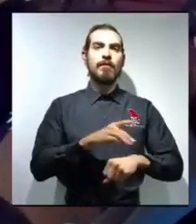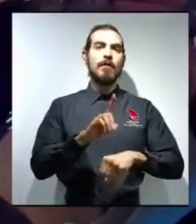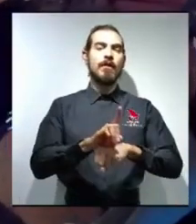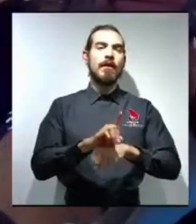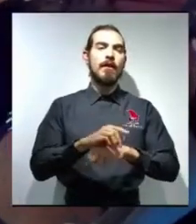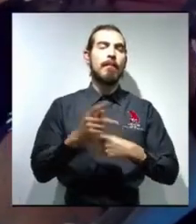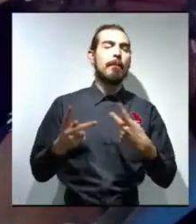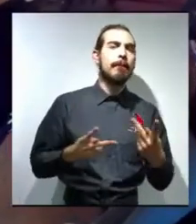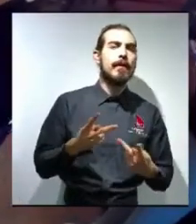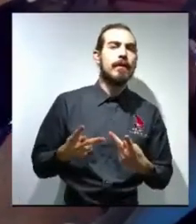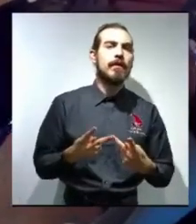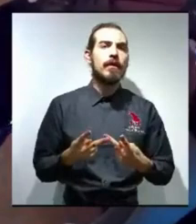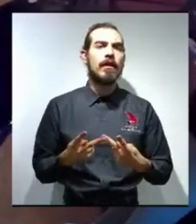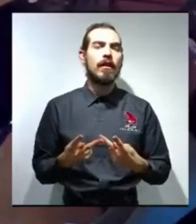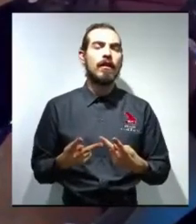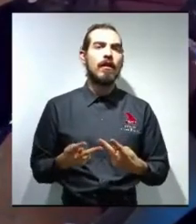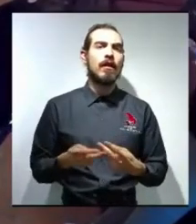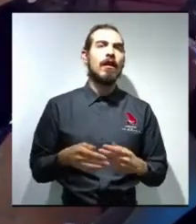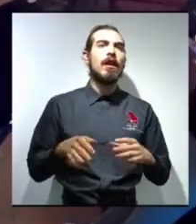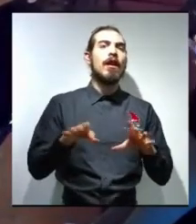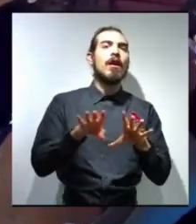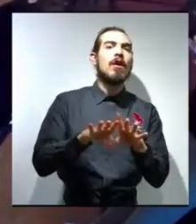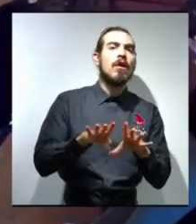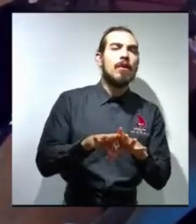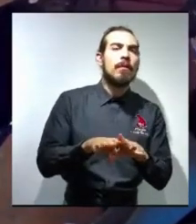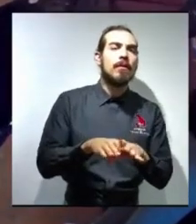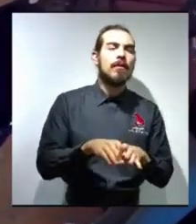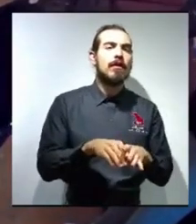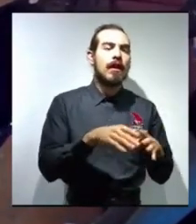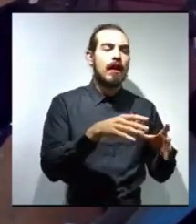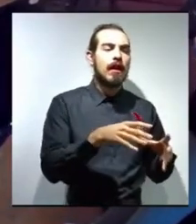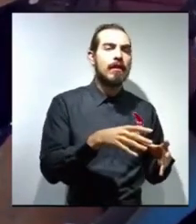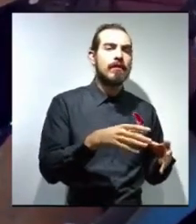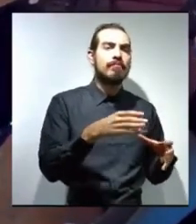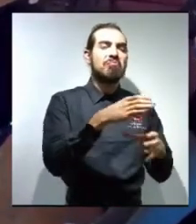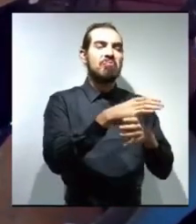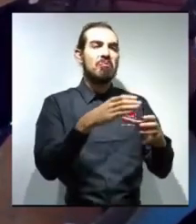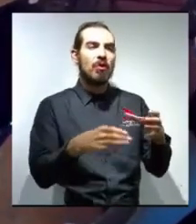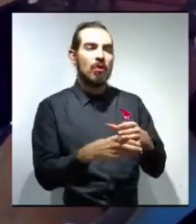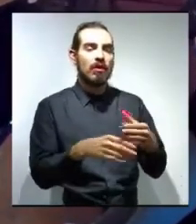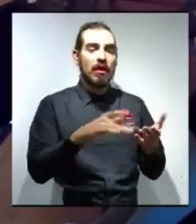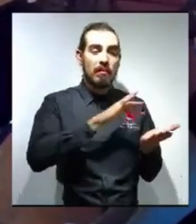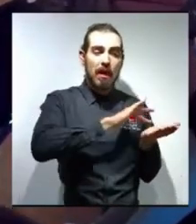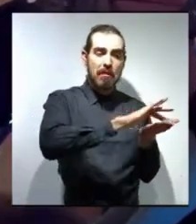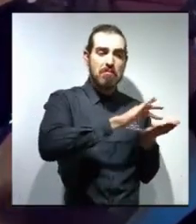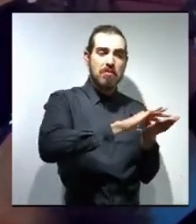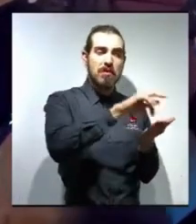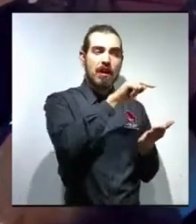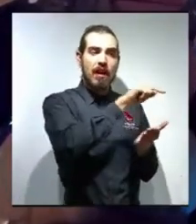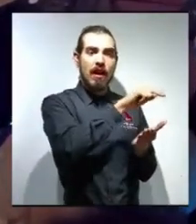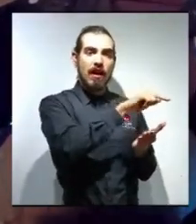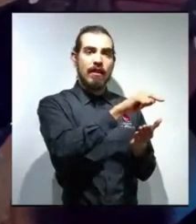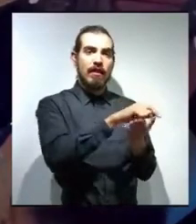en la campaña de recolección, pero los hermanos de Acapulco. Tenía entendido que se entregaban los apoyos el fin de semana pasado.